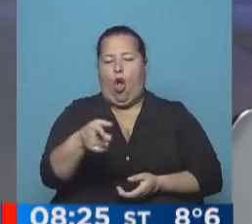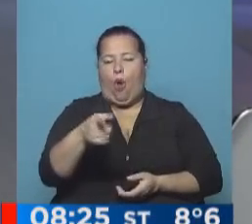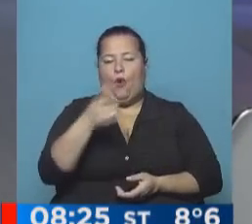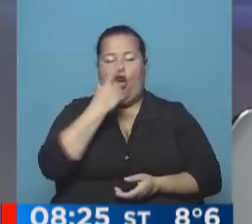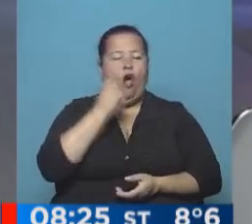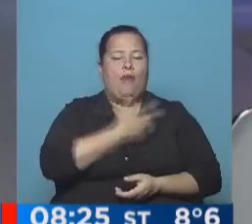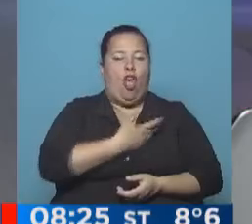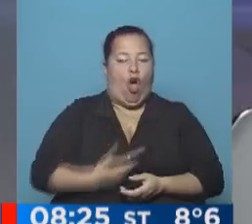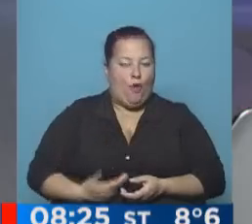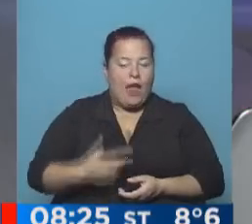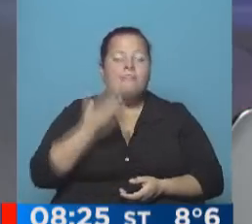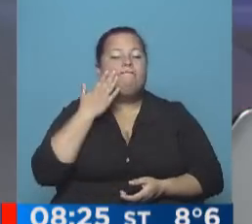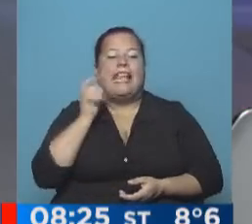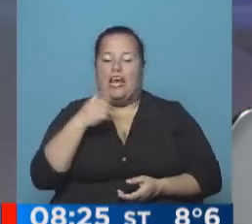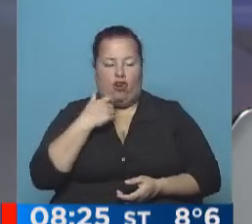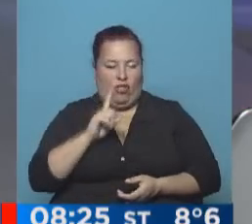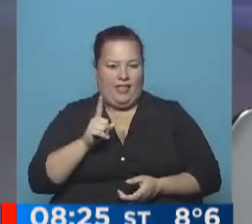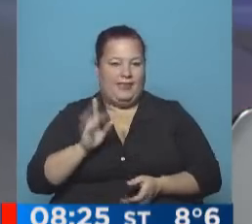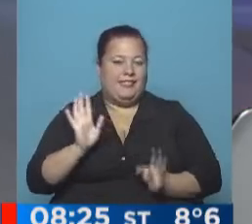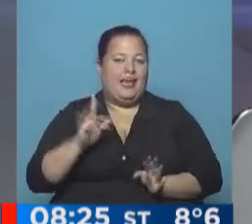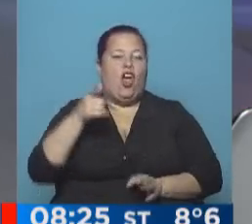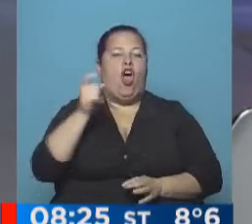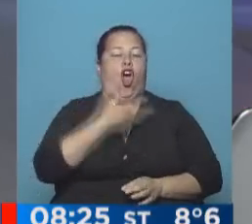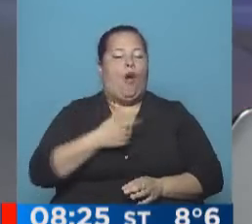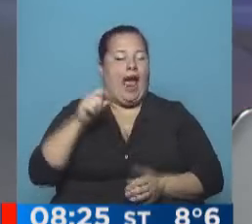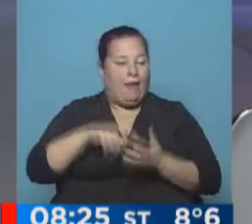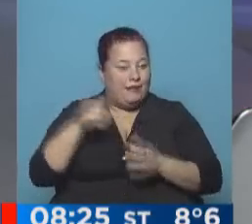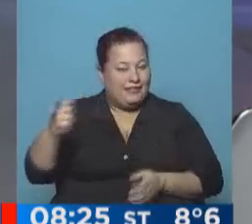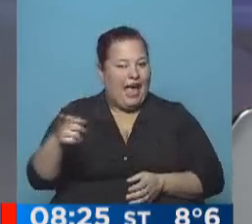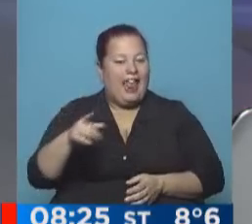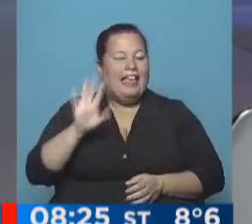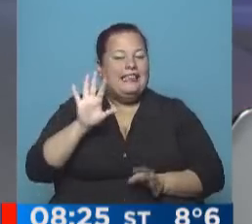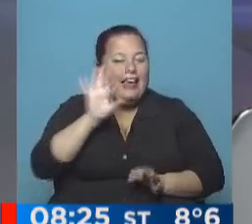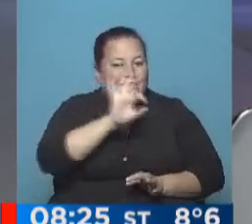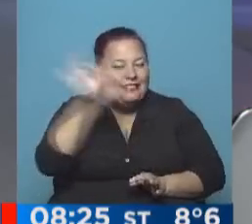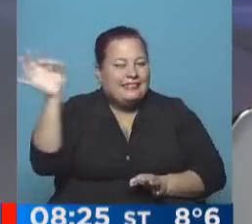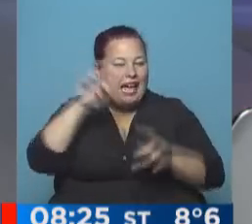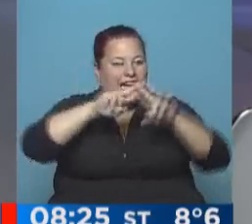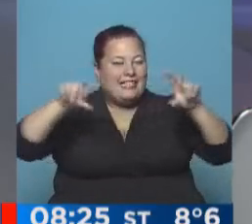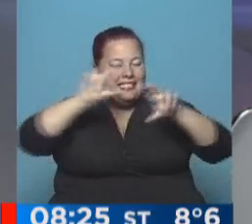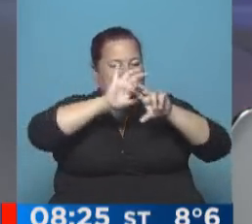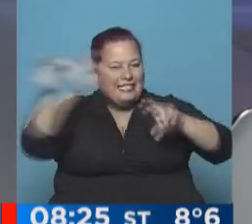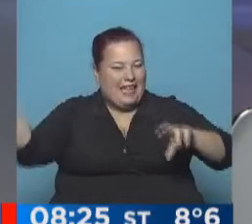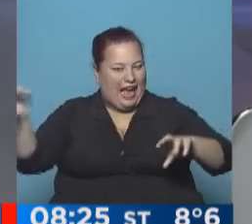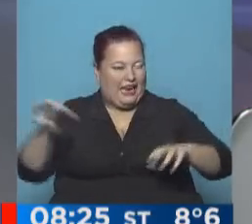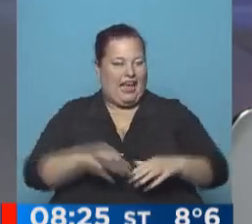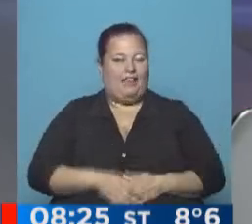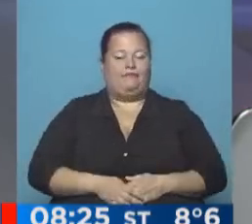funcionario no identificado como tal de el gobierno de la ciudad donde se acercaba y sacaba la faja el precinto de clausurado